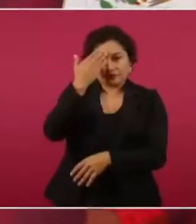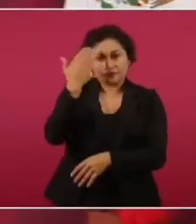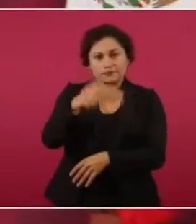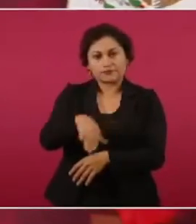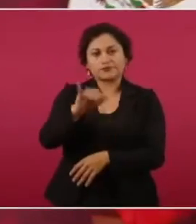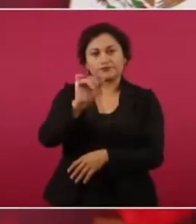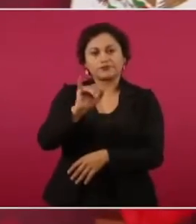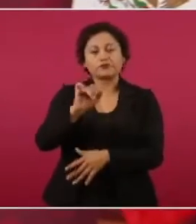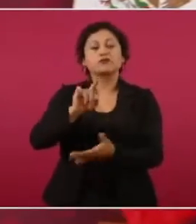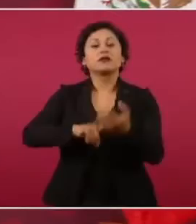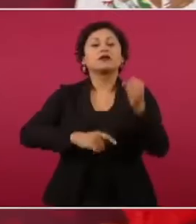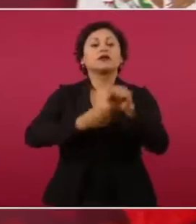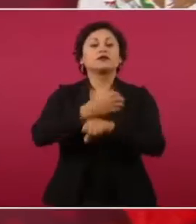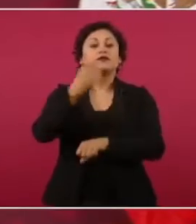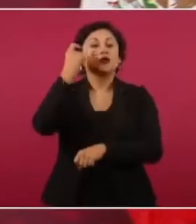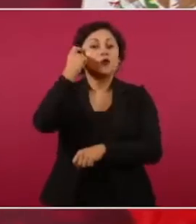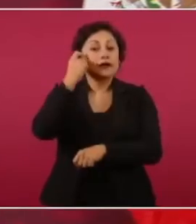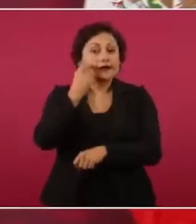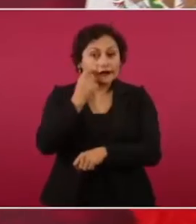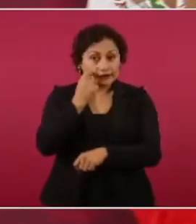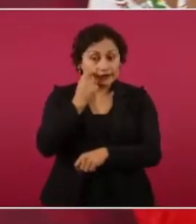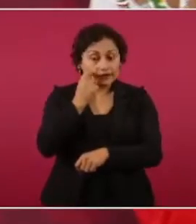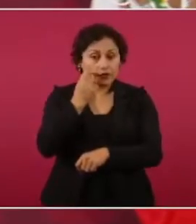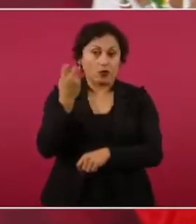en Guerrero precisamente.